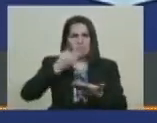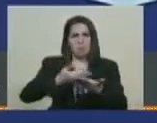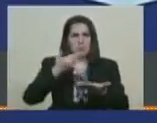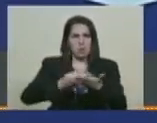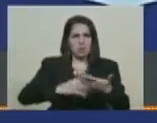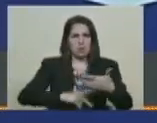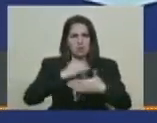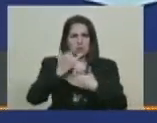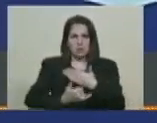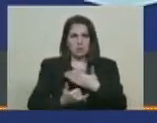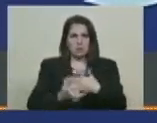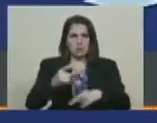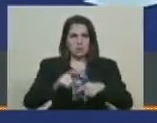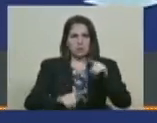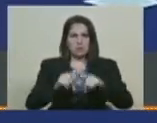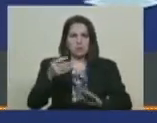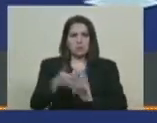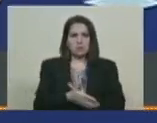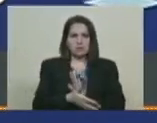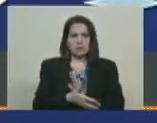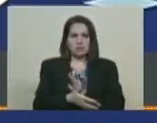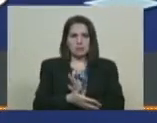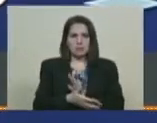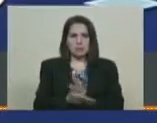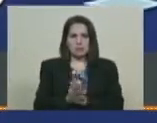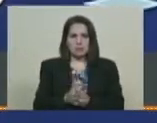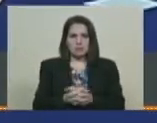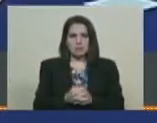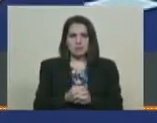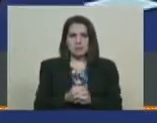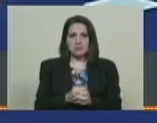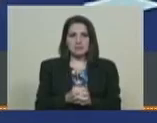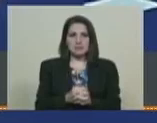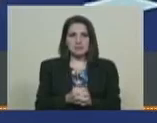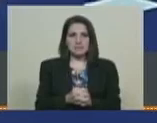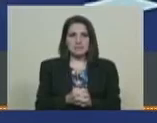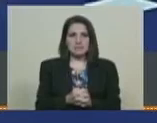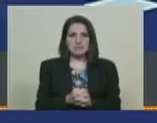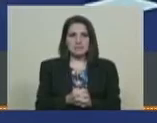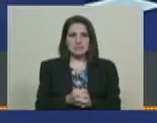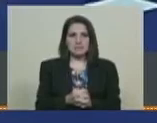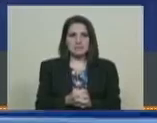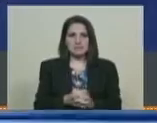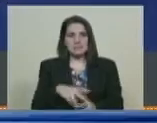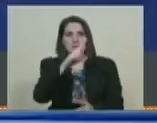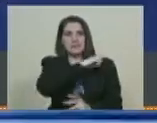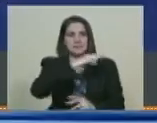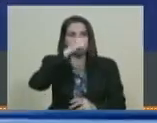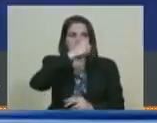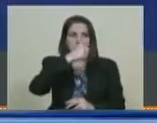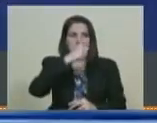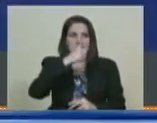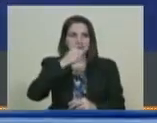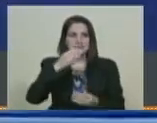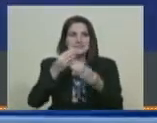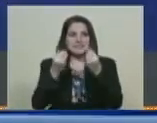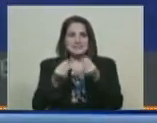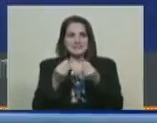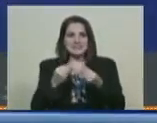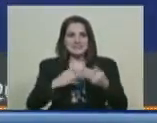maravillosa. Jorge Rodríguez, jefe del Comando de Campaña de la Patria,